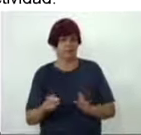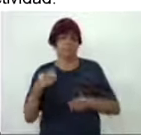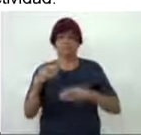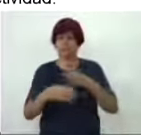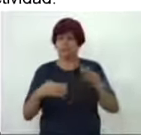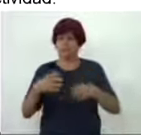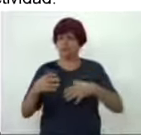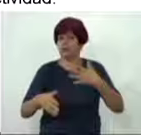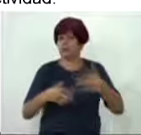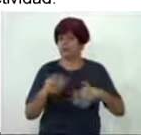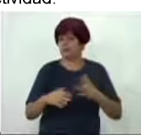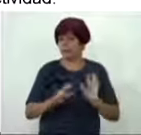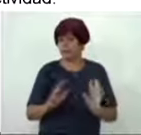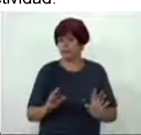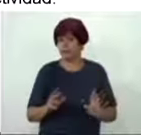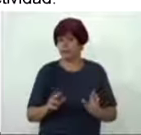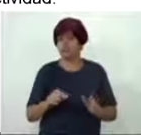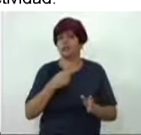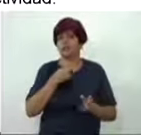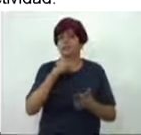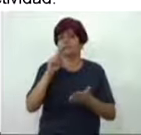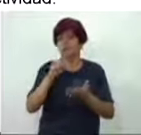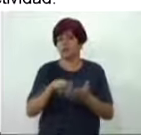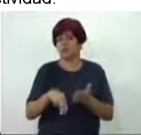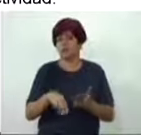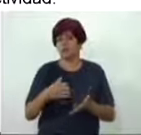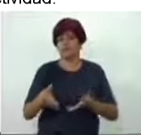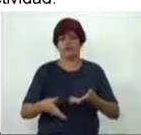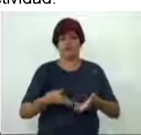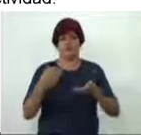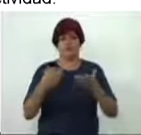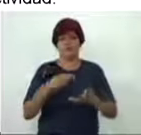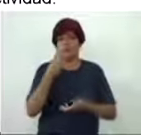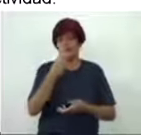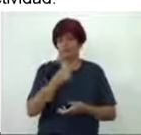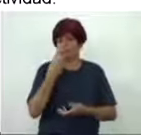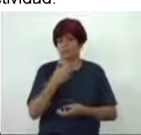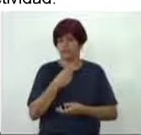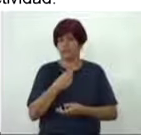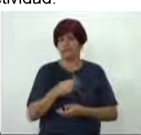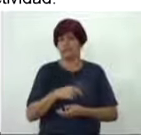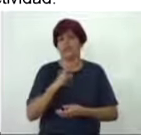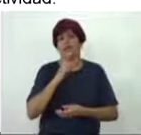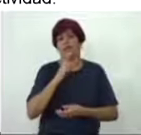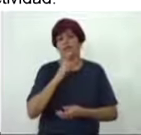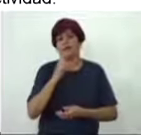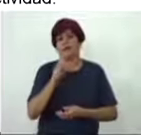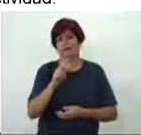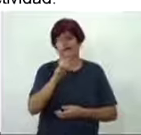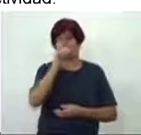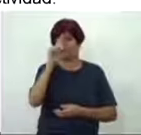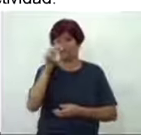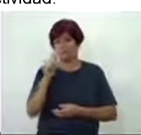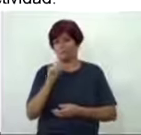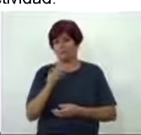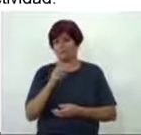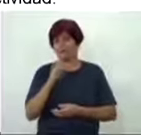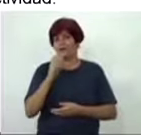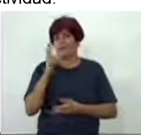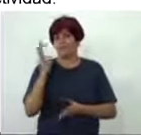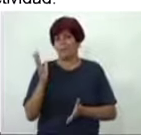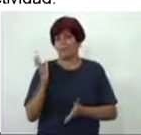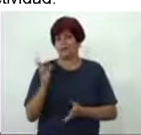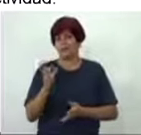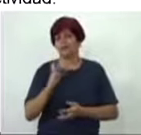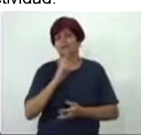participó activamente, se evalúa su desarrollo en la expresión oral, si sus respuestas a las preguntas son espontáneas,